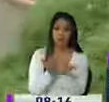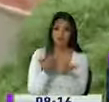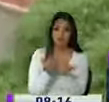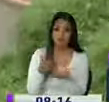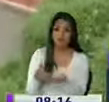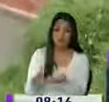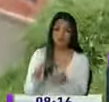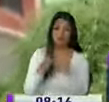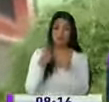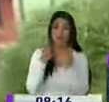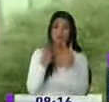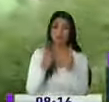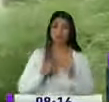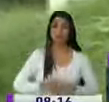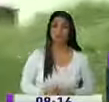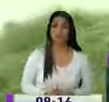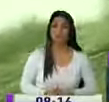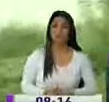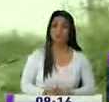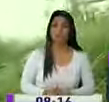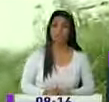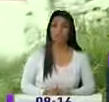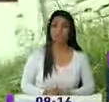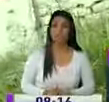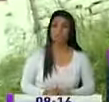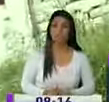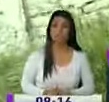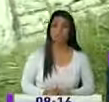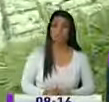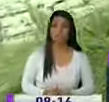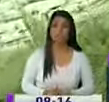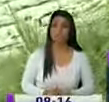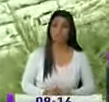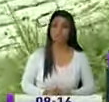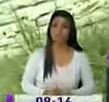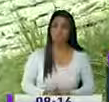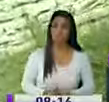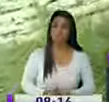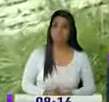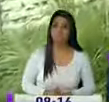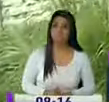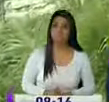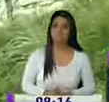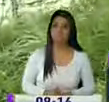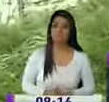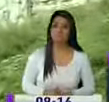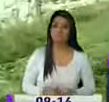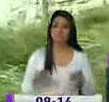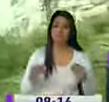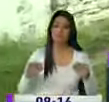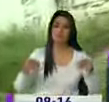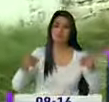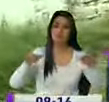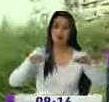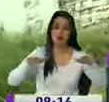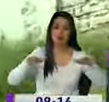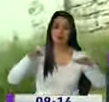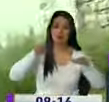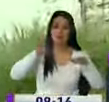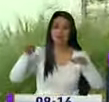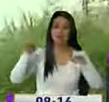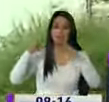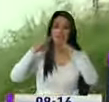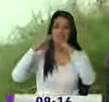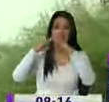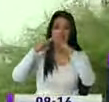escombros. Miren cómo está la entrada de las viviendas de la ciudadanía en ese cemento húmedo, que lastimosamente también puede generar